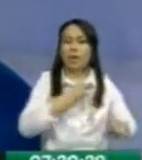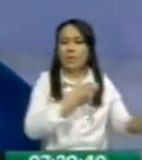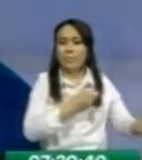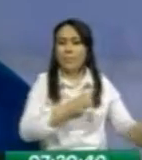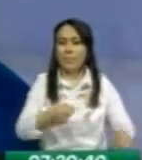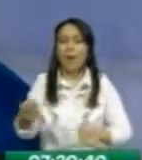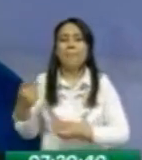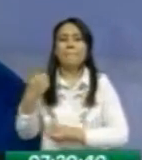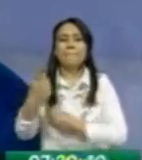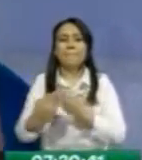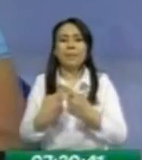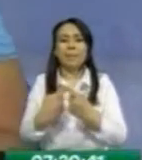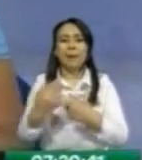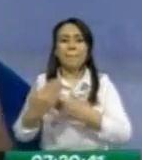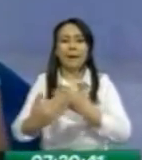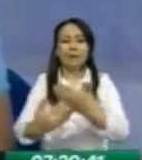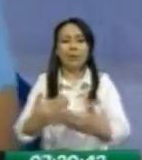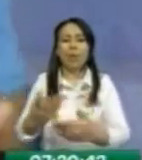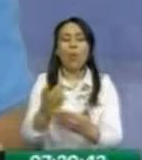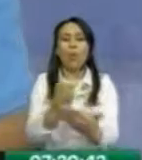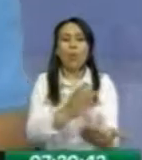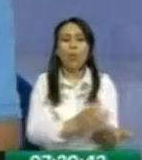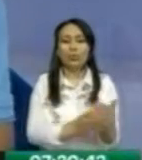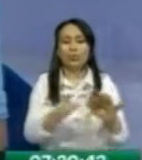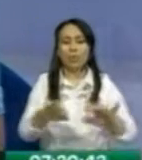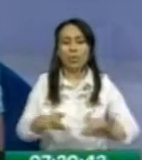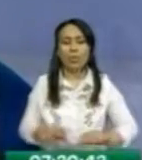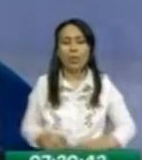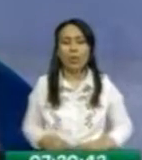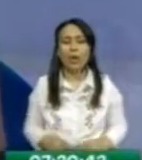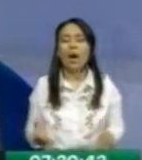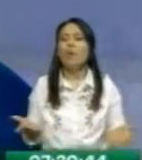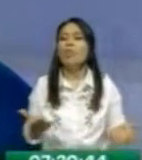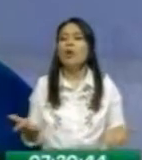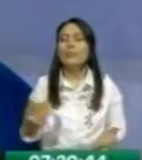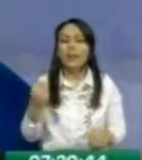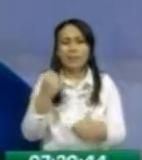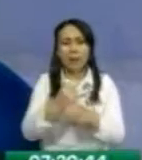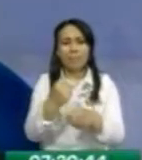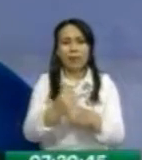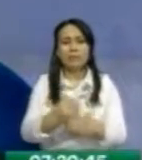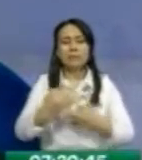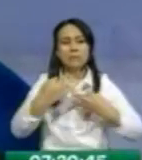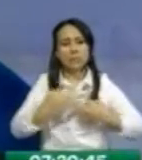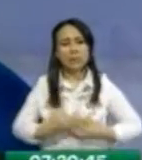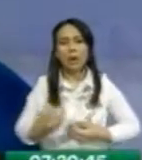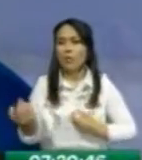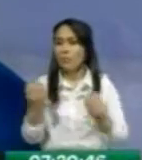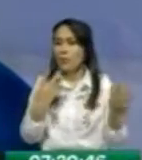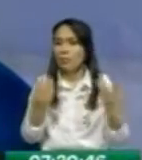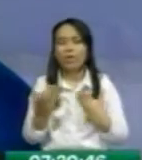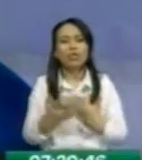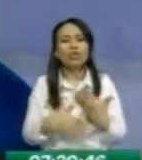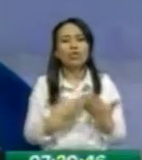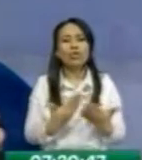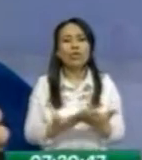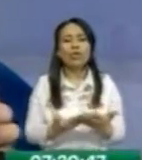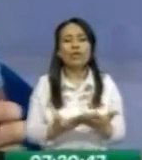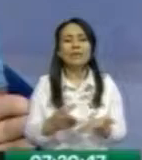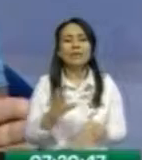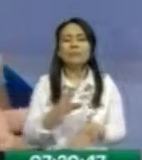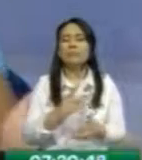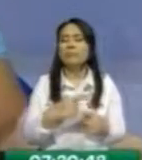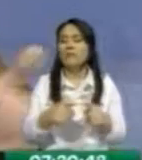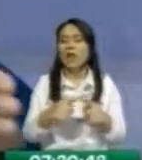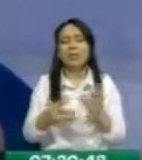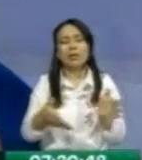primer paso, que es un curso virtual de hacia dónde emprender, que lo hacemos en los infocentros a nivel nacional. Y de ahí viene todo